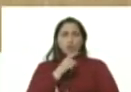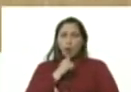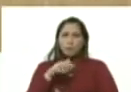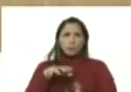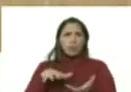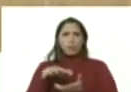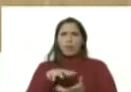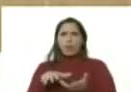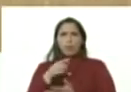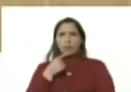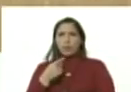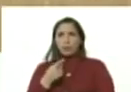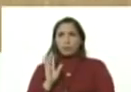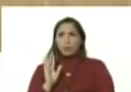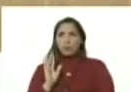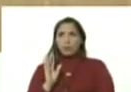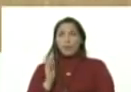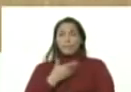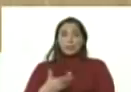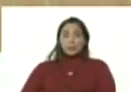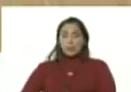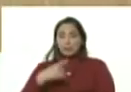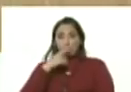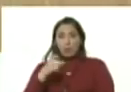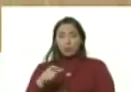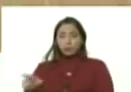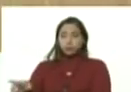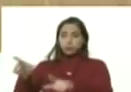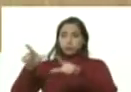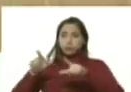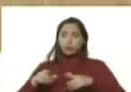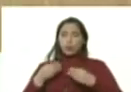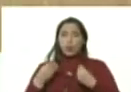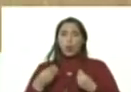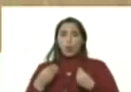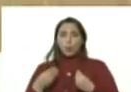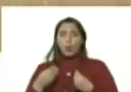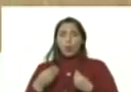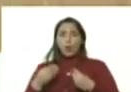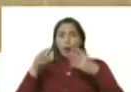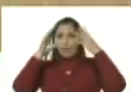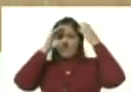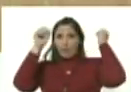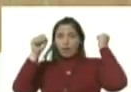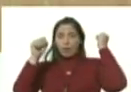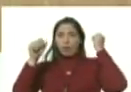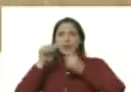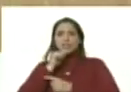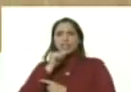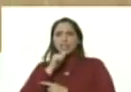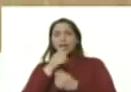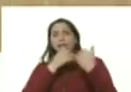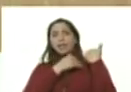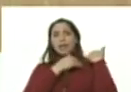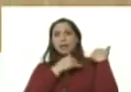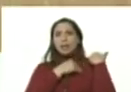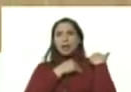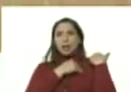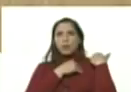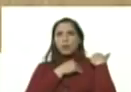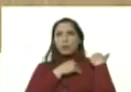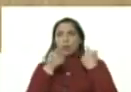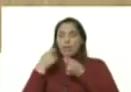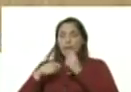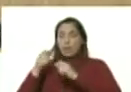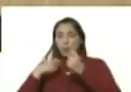dijimos. Incluso el presidente Maduro recibió las credenciales como embajador de quien fuera encargado de negocios de Suiza en Venezuela hasta hace poco y